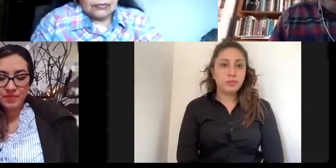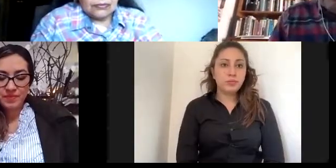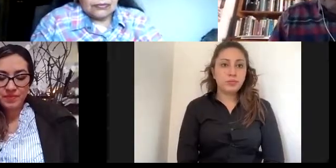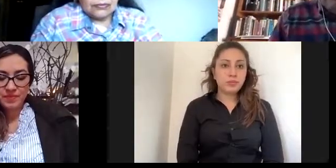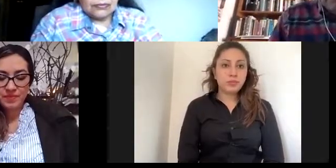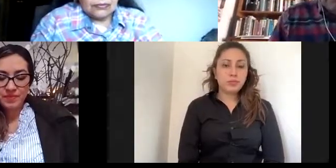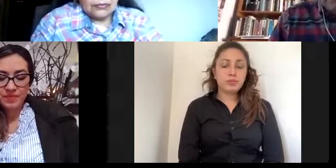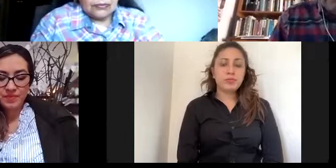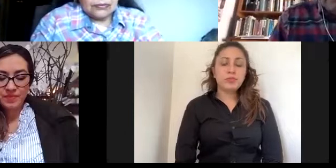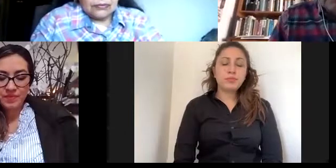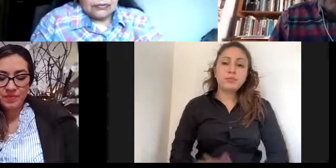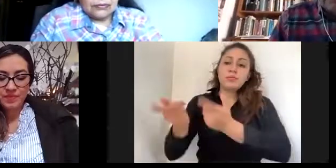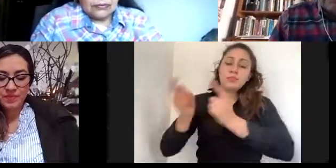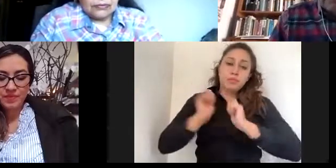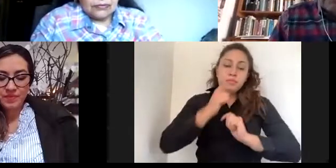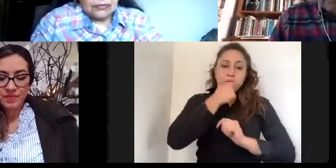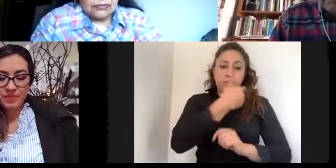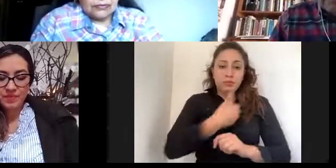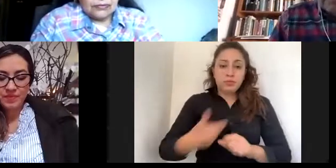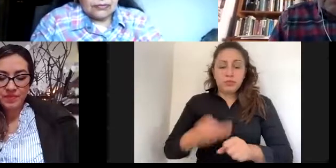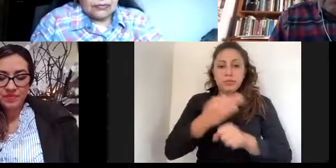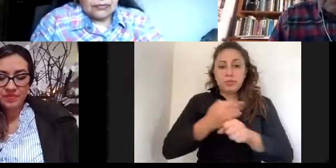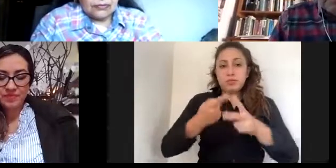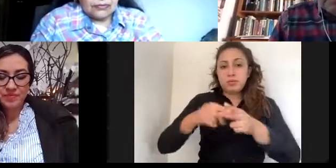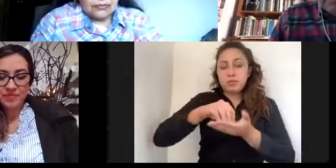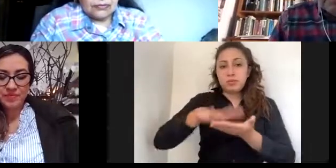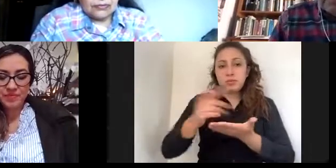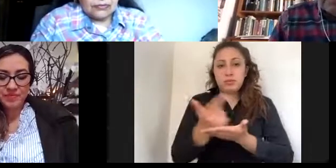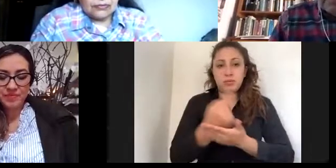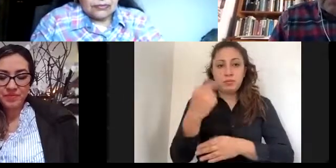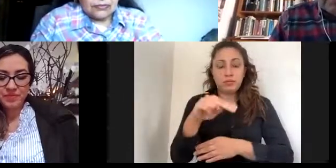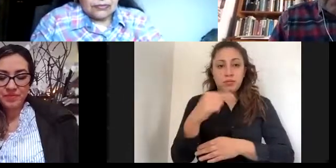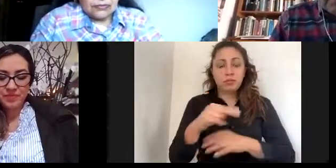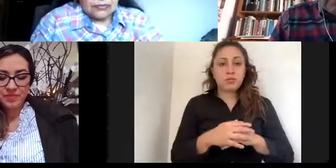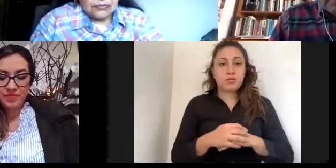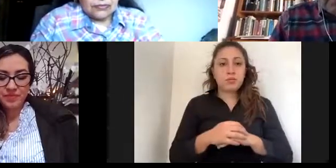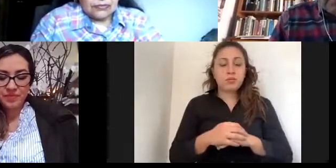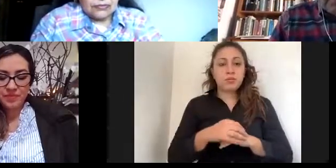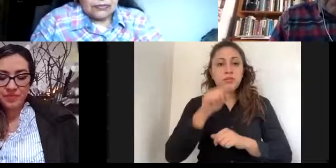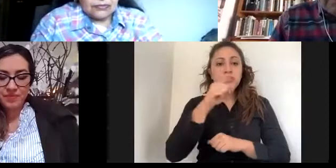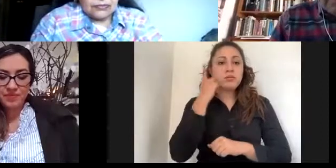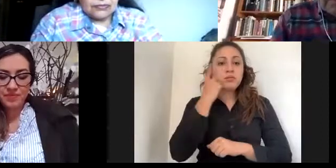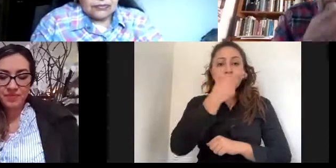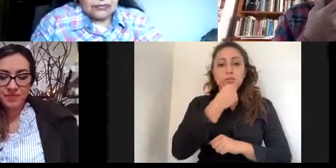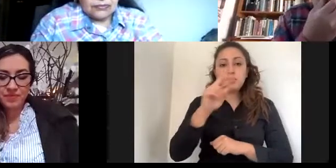Sí, por instrucciones de la presidencia procedemos a pasar lista de asistencia. Iniciando con usted, diputado Ricardo